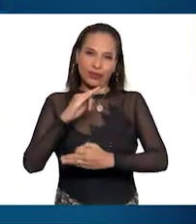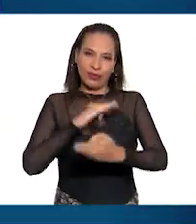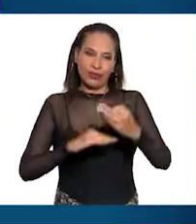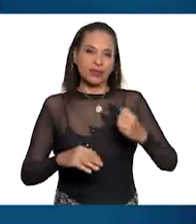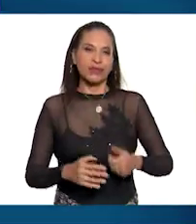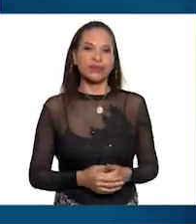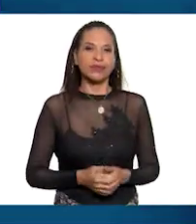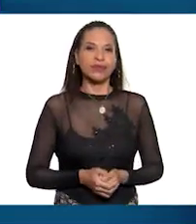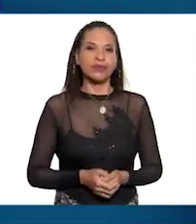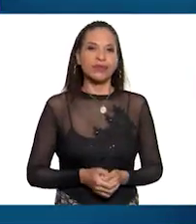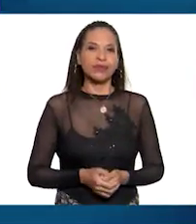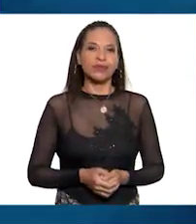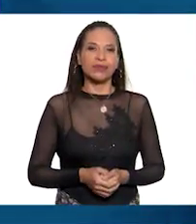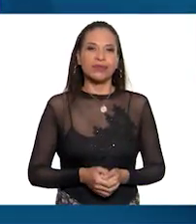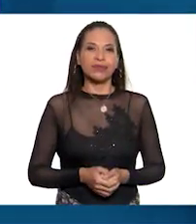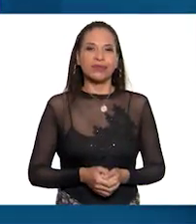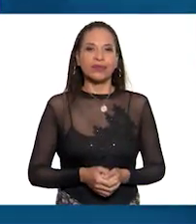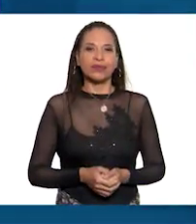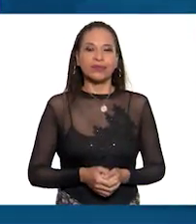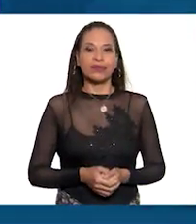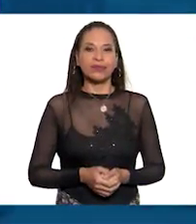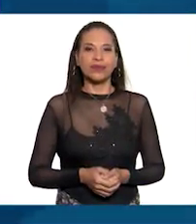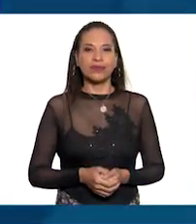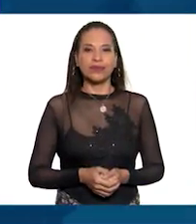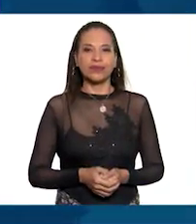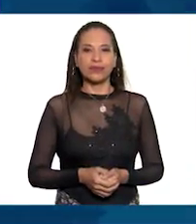a los otros.